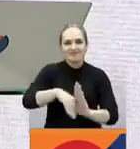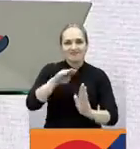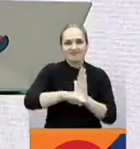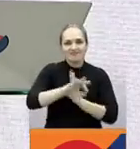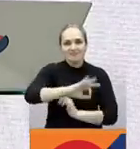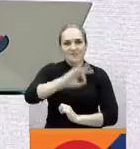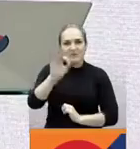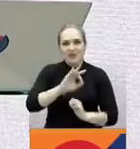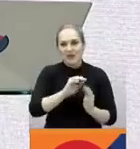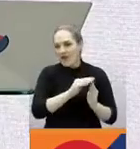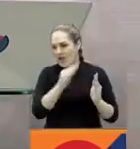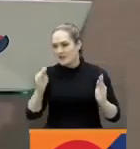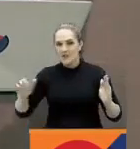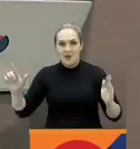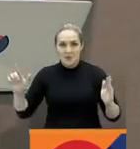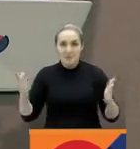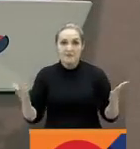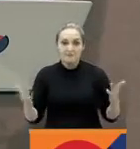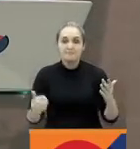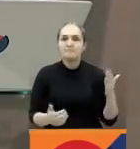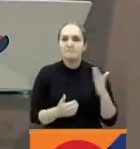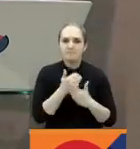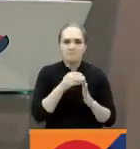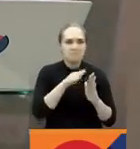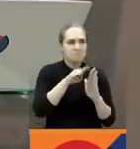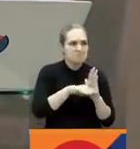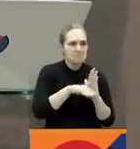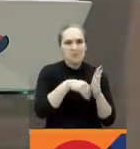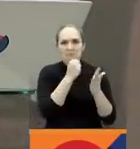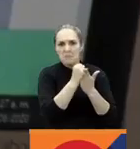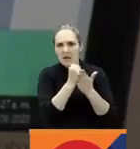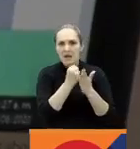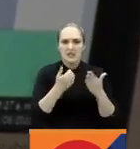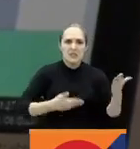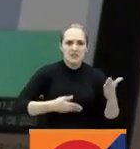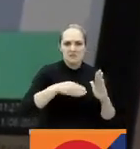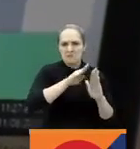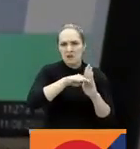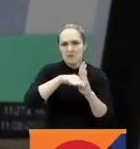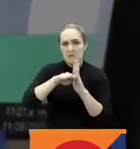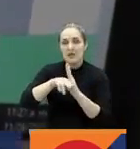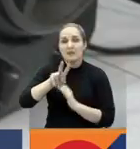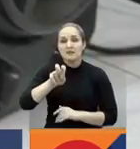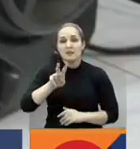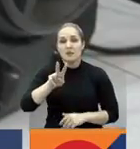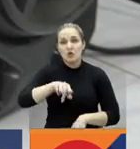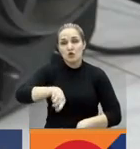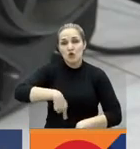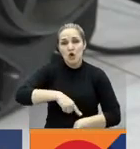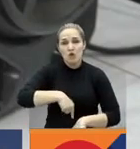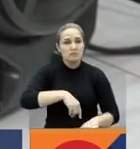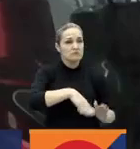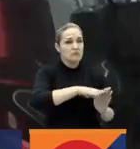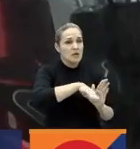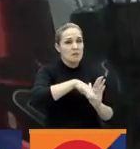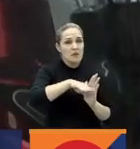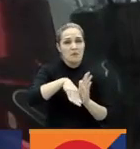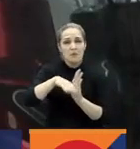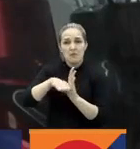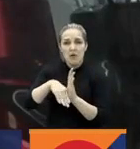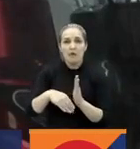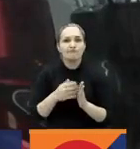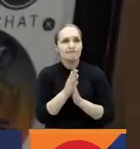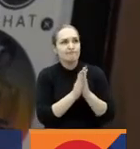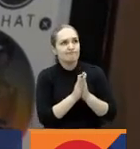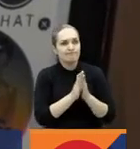ofertas de diversos productos, marcas y tiendas. En esta ocasión serán 72 horas para que los usuarios puedan disfrutar de ofertas en